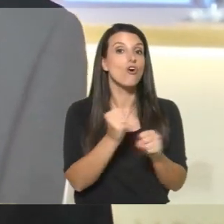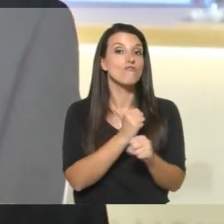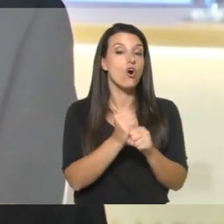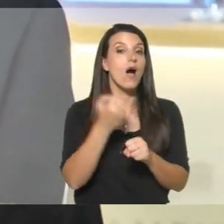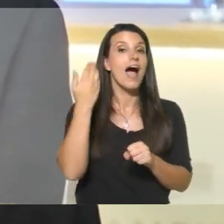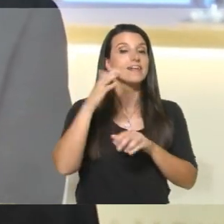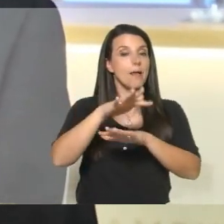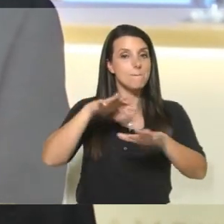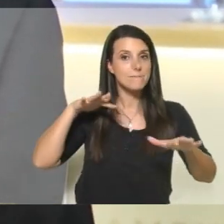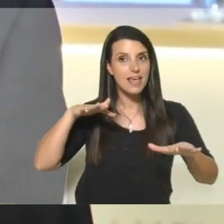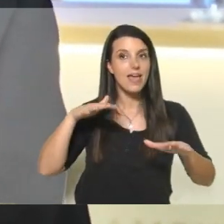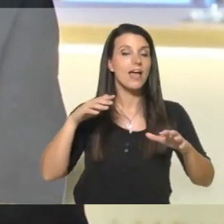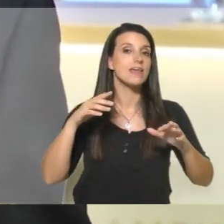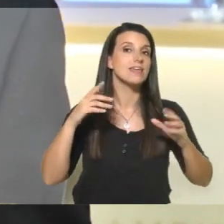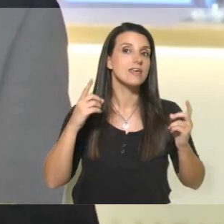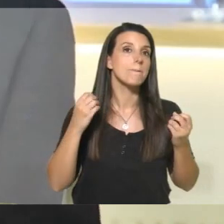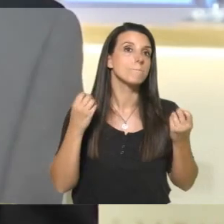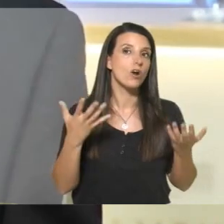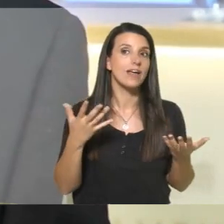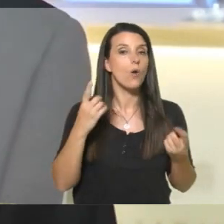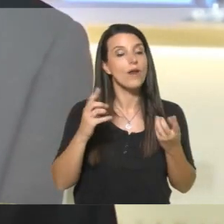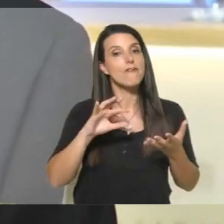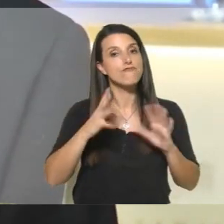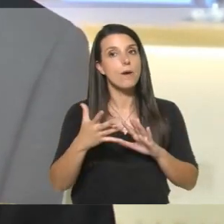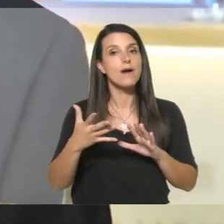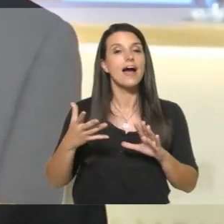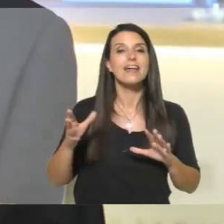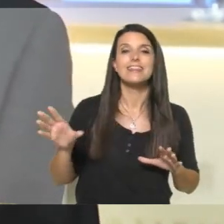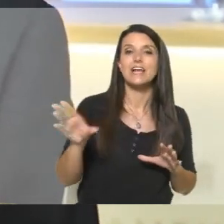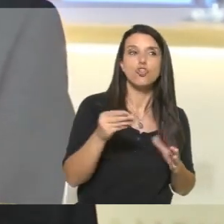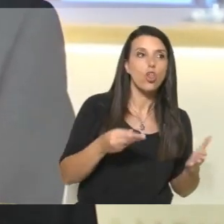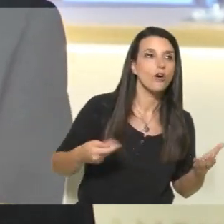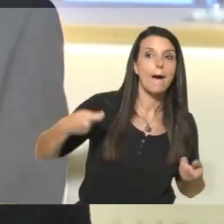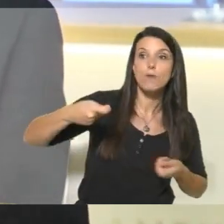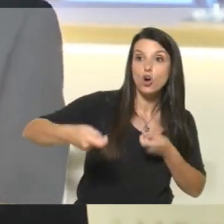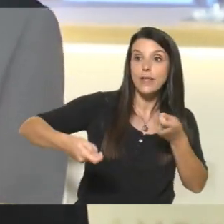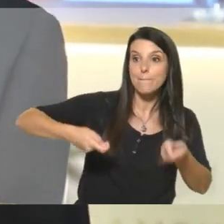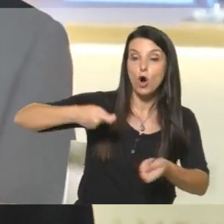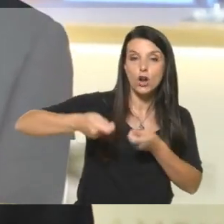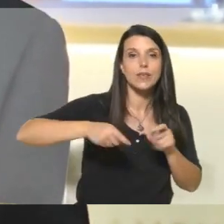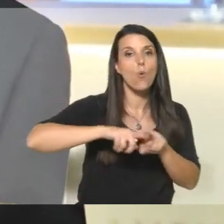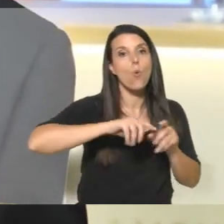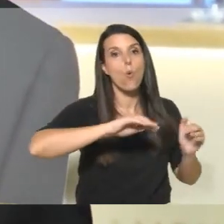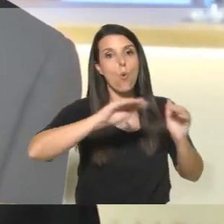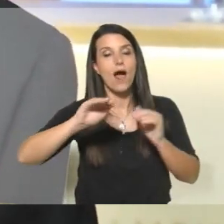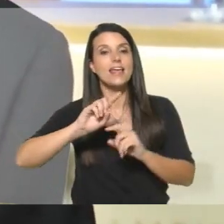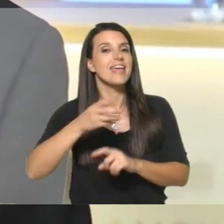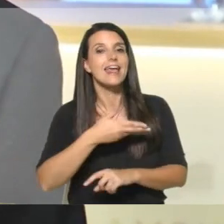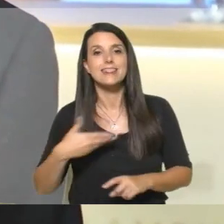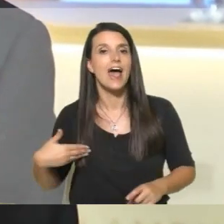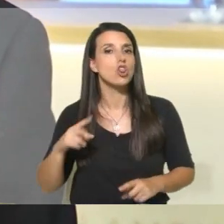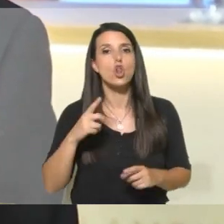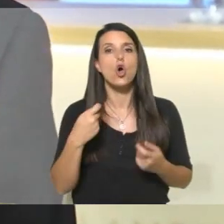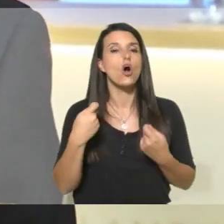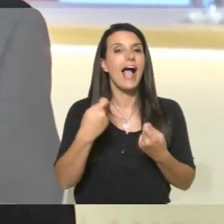gremio oportunamente y porque de alguna manera la contribución de todos es equitativa y preservando que el estado no está poniendo plata de forma